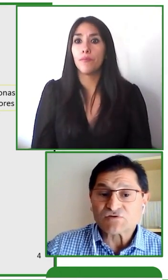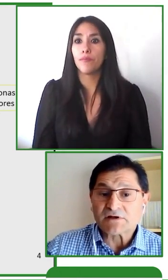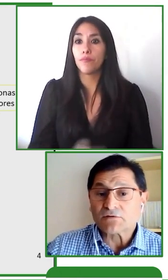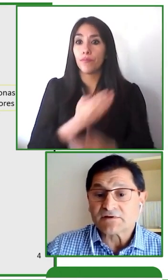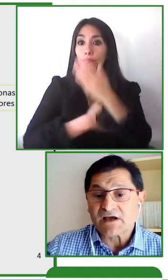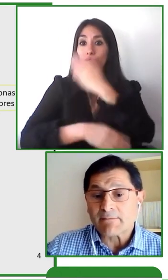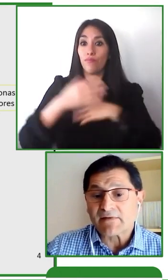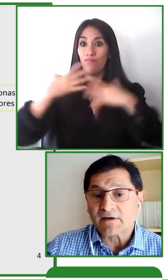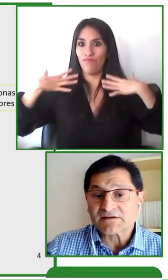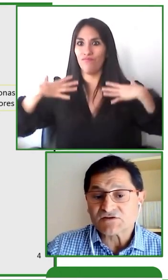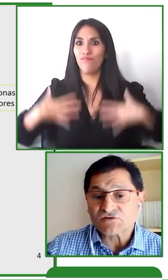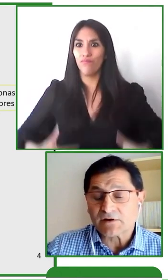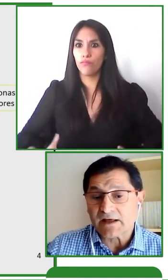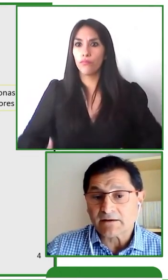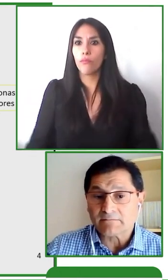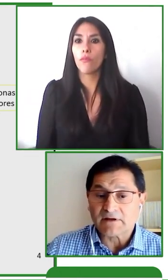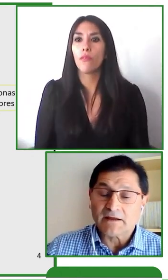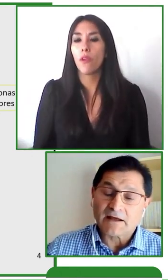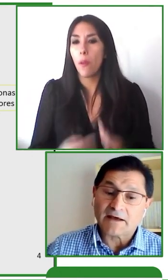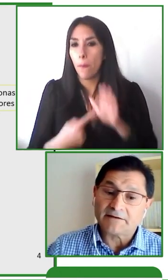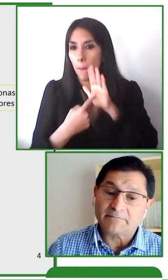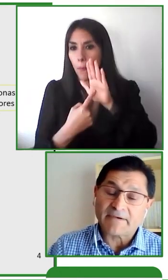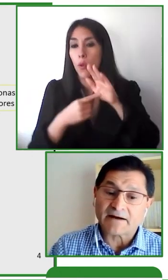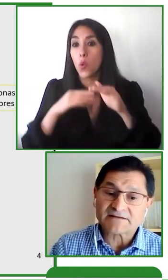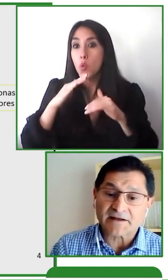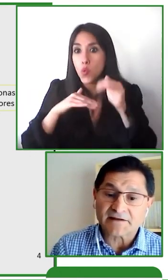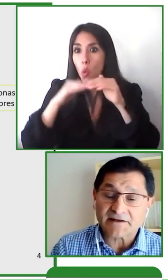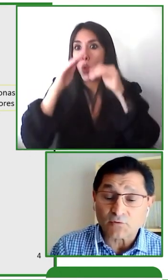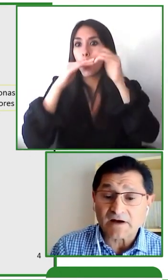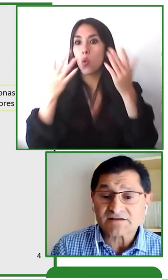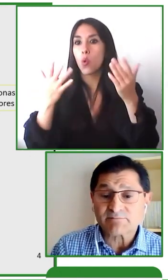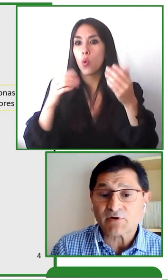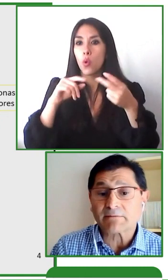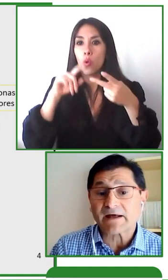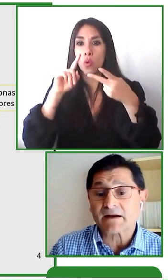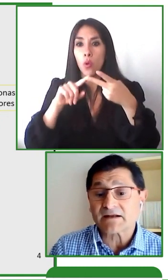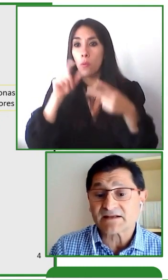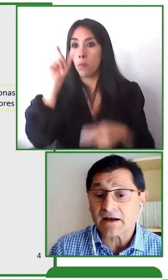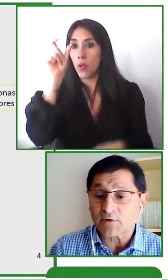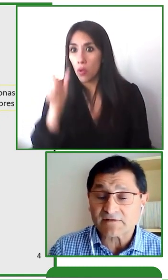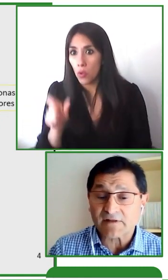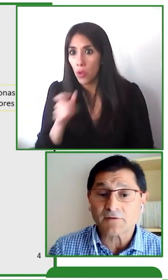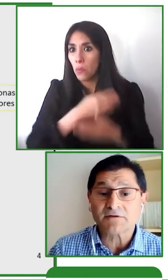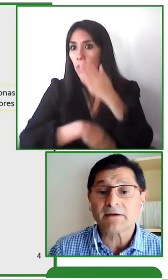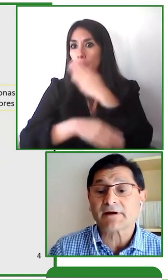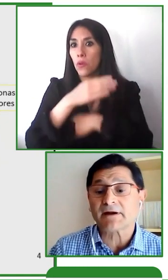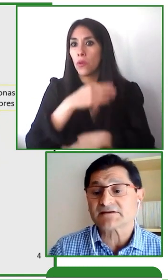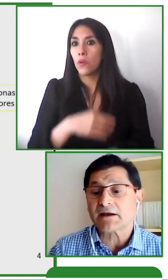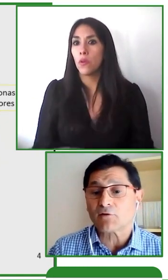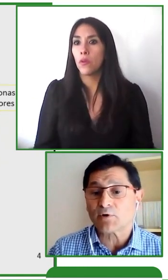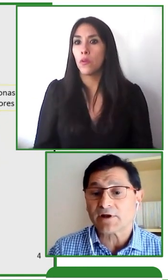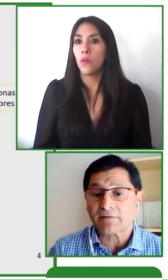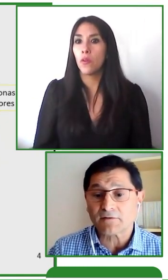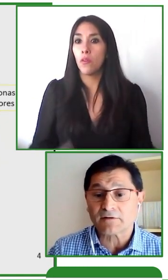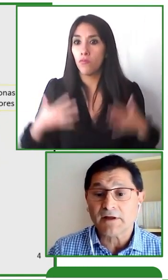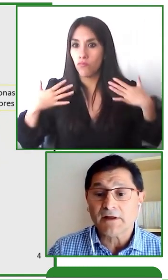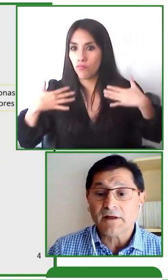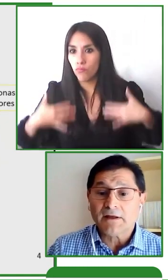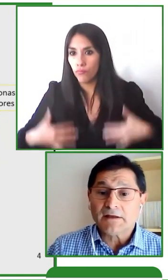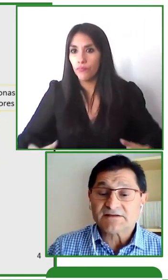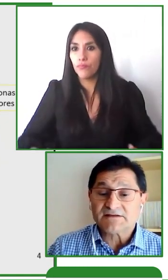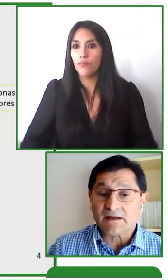hablamos de personas con discapacidad sensorial, hay barreras arquitecturales, pero hay barreras en la orientación y hay barreras en la